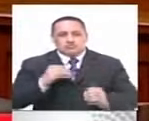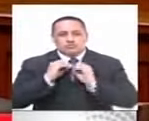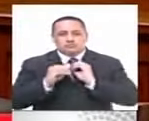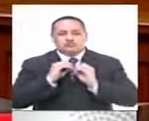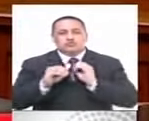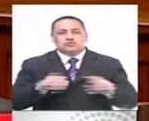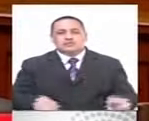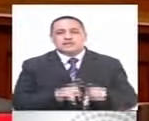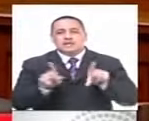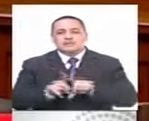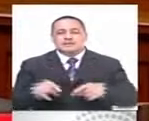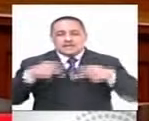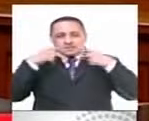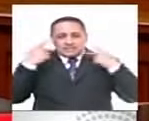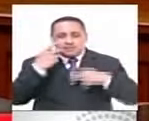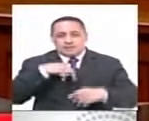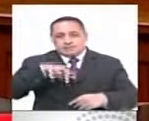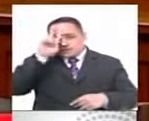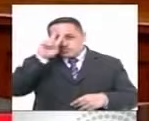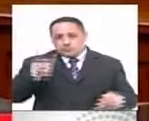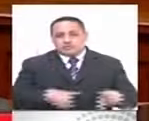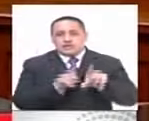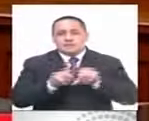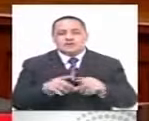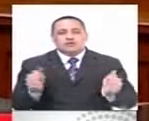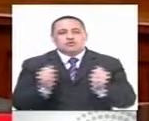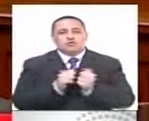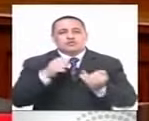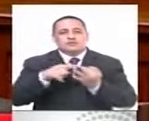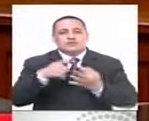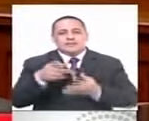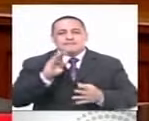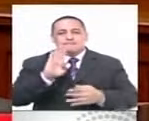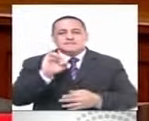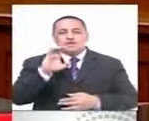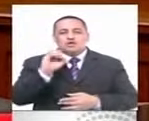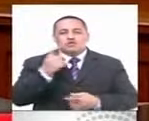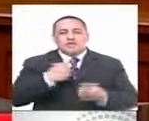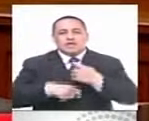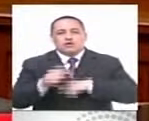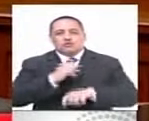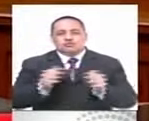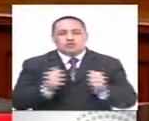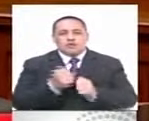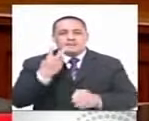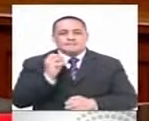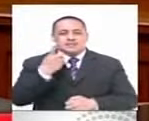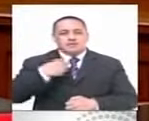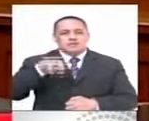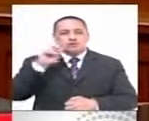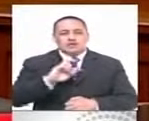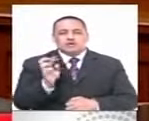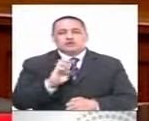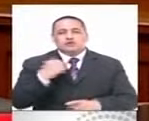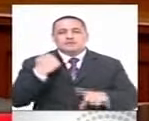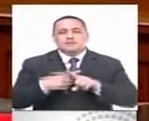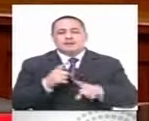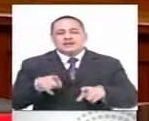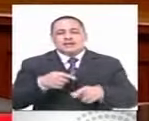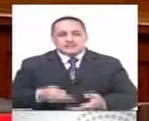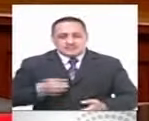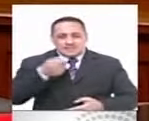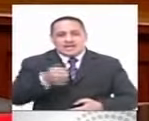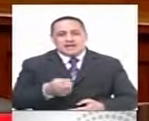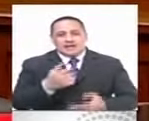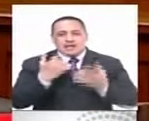sostenible en la Amazonía peruana a través de los bionegocios, con 20 millones de dólares para